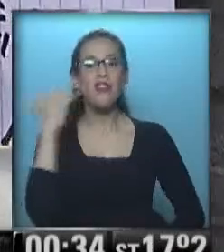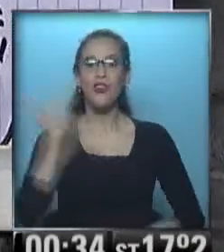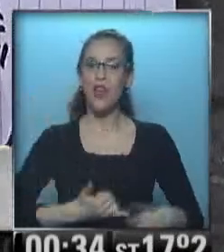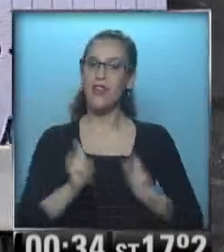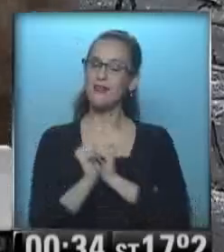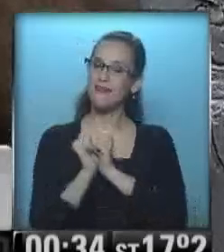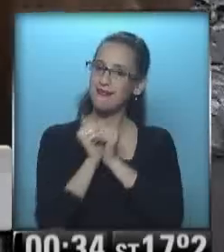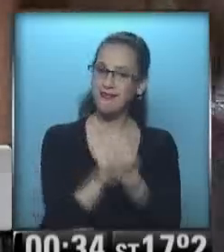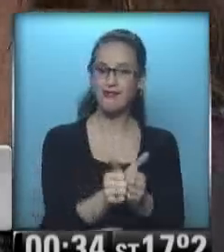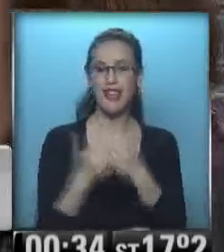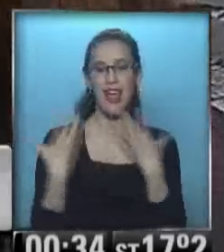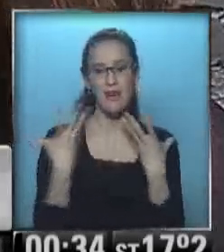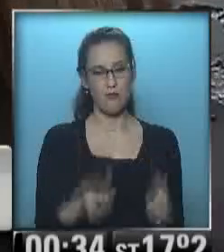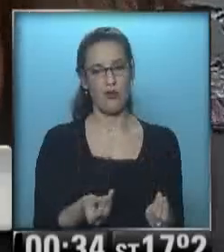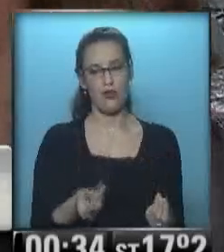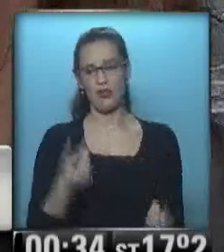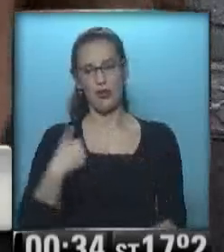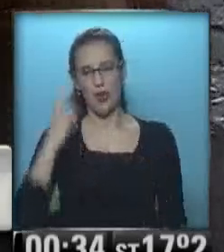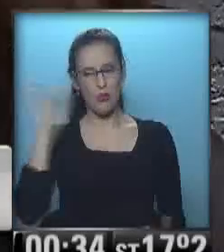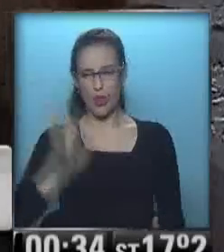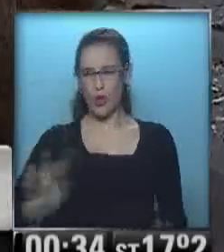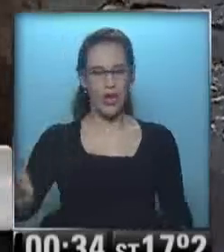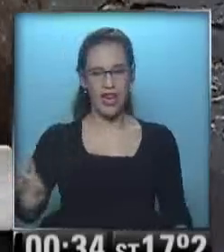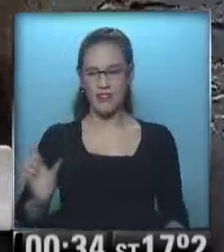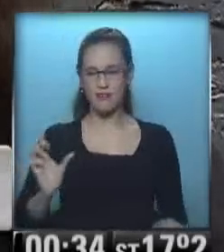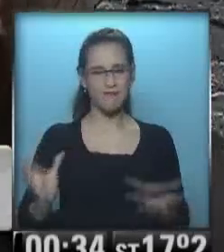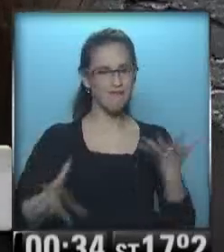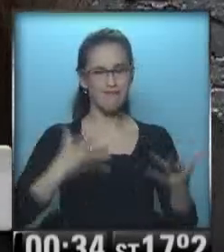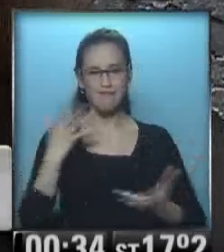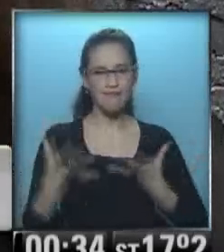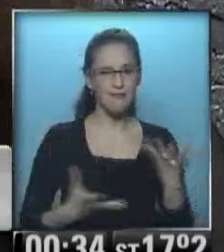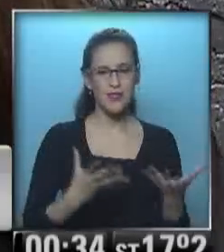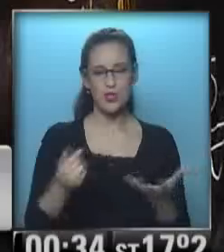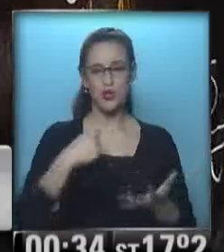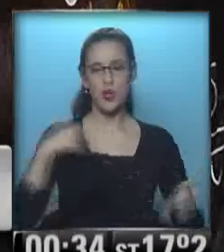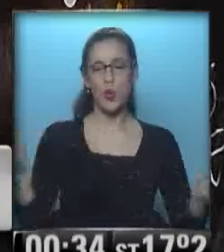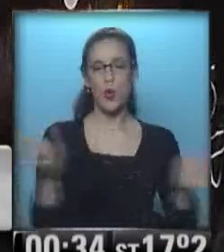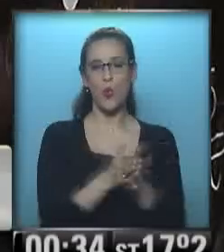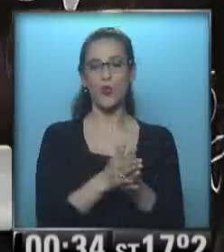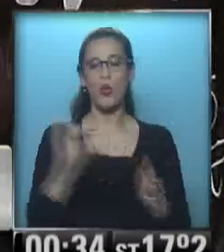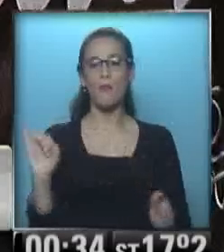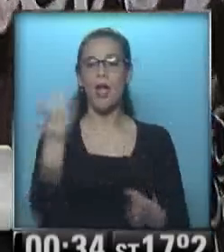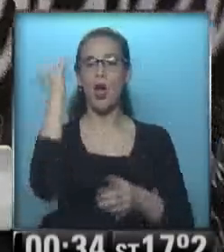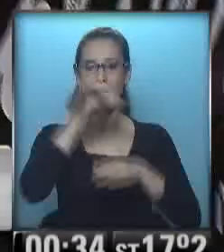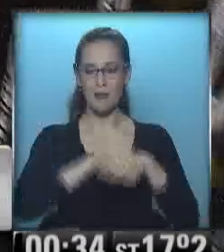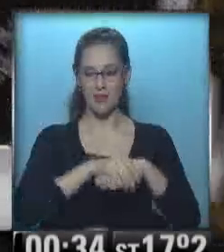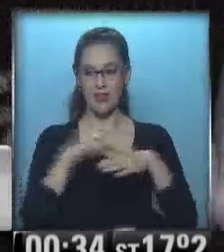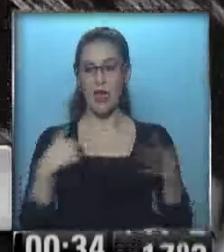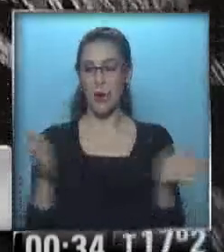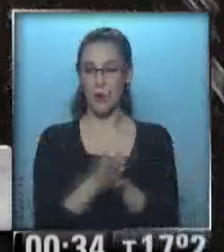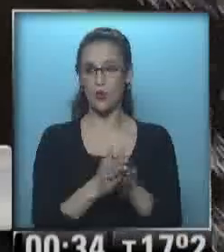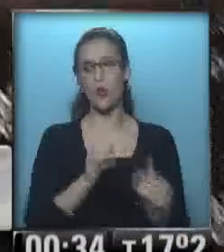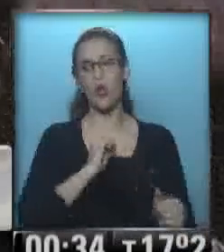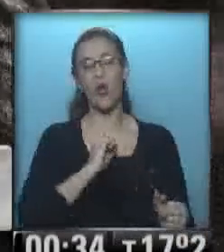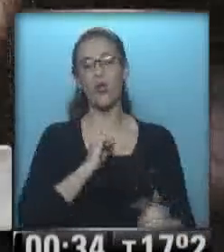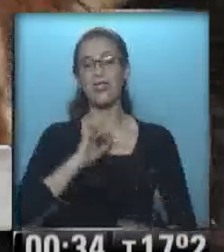vida. No sé, todavía no me la creo, no caigo y trato de, con mi mejor amiga, que me vino a acompañar corriendo